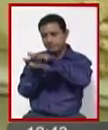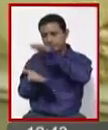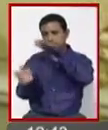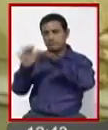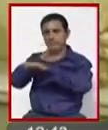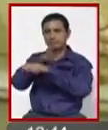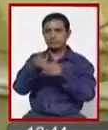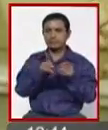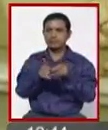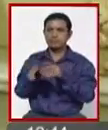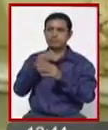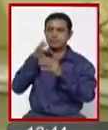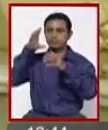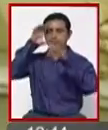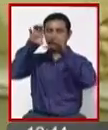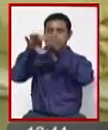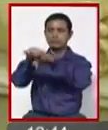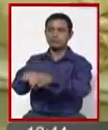procesos de contratación,